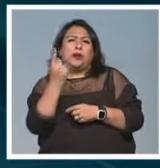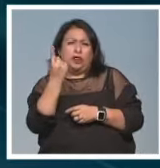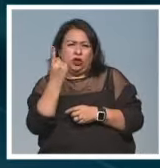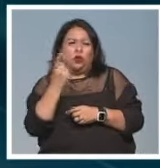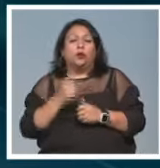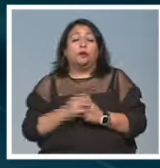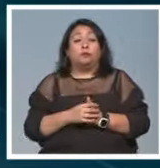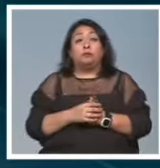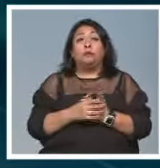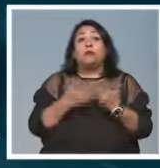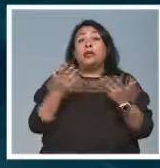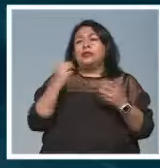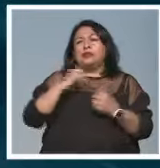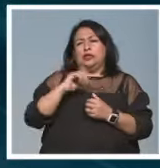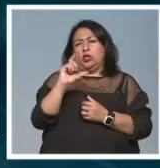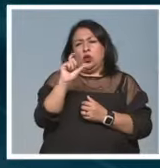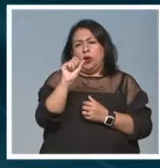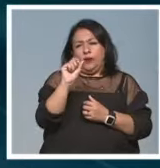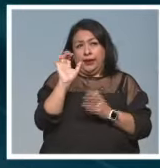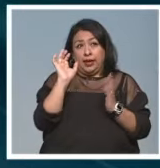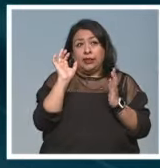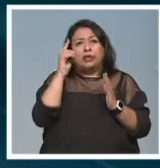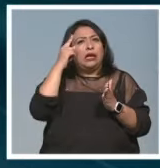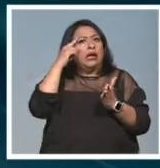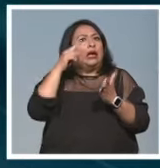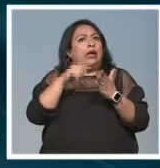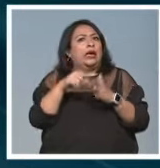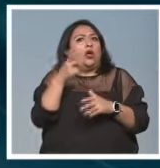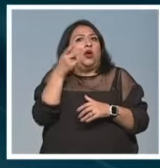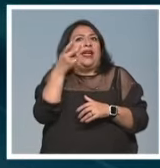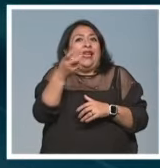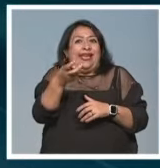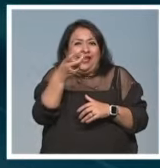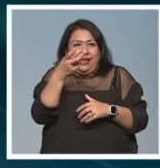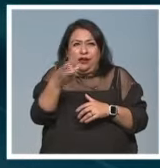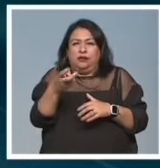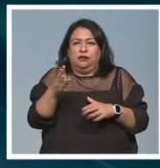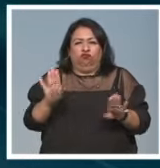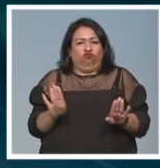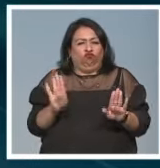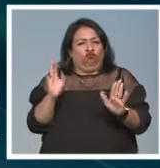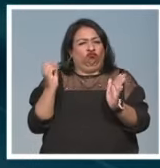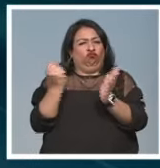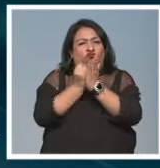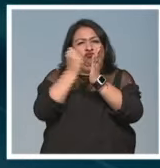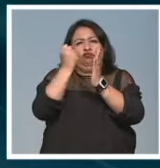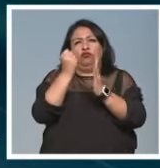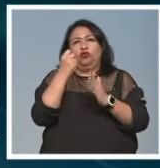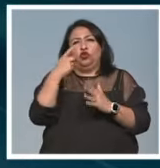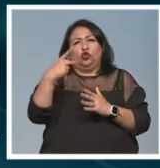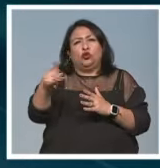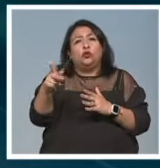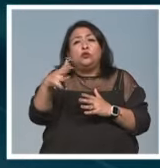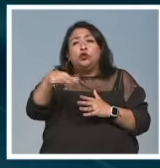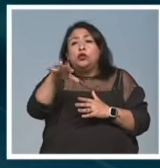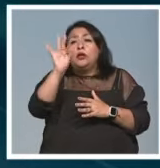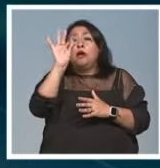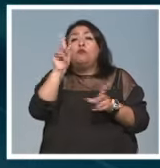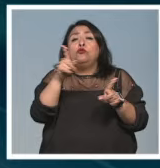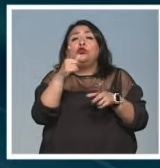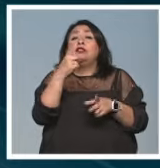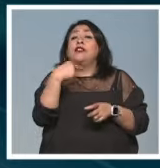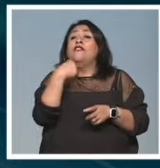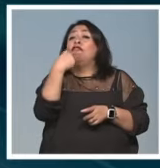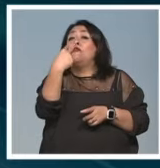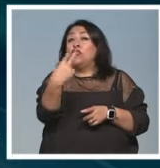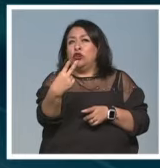actualidad, en su momento siglo XX, y creo que ese ha sido su sello característico, buscar música vocal que pueda